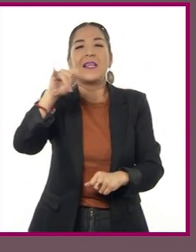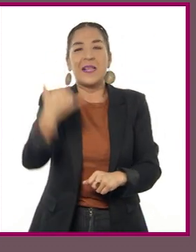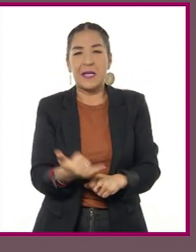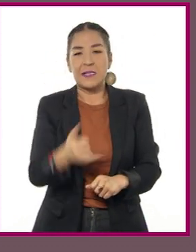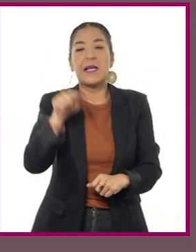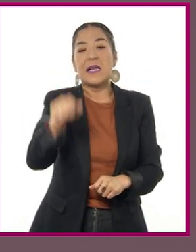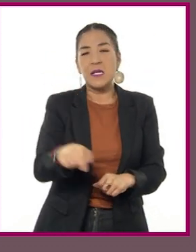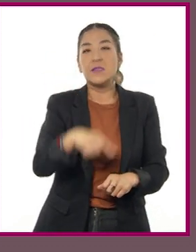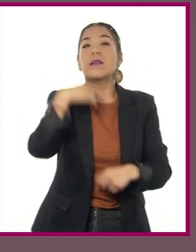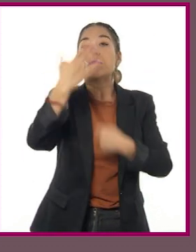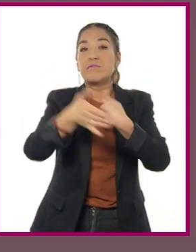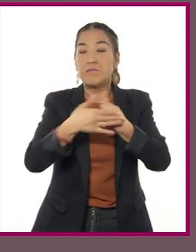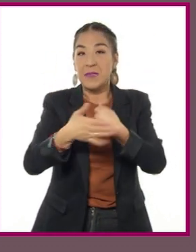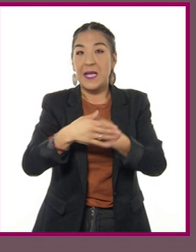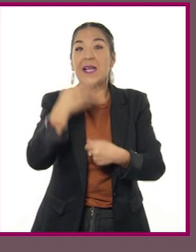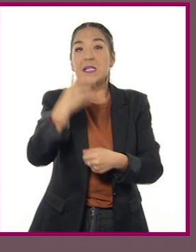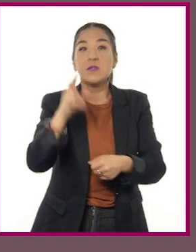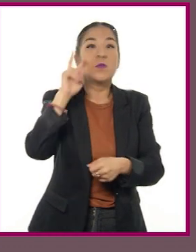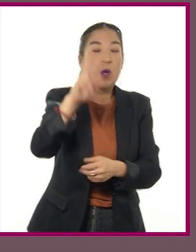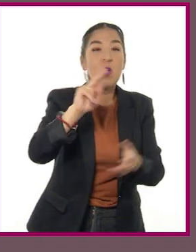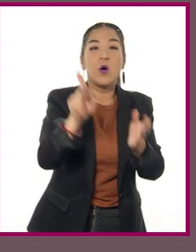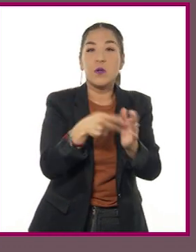observe nuevamente en el año